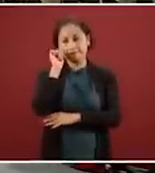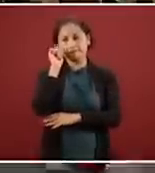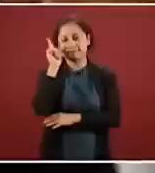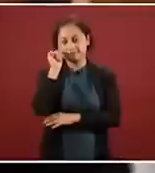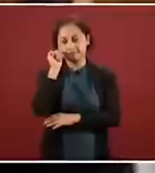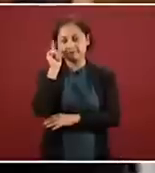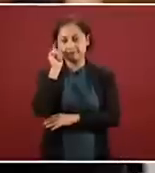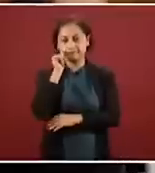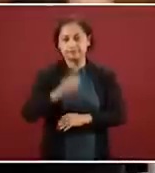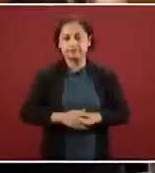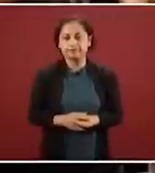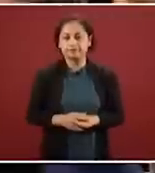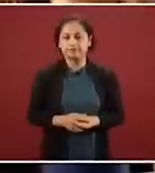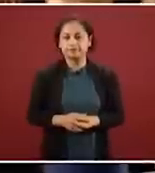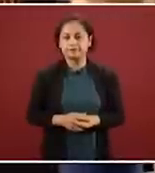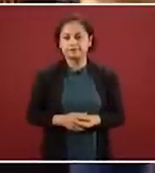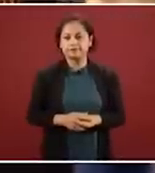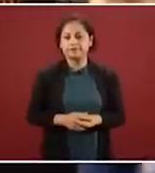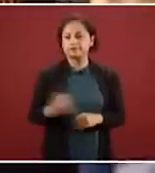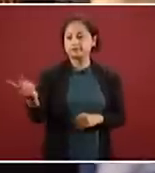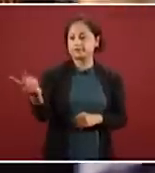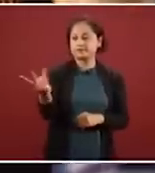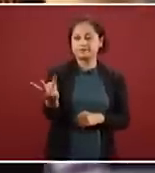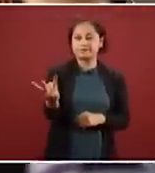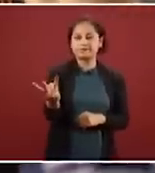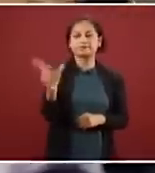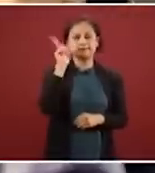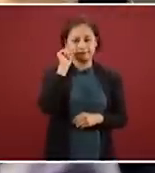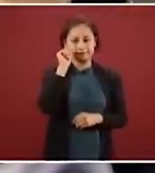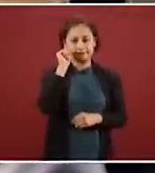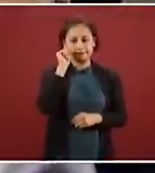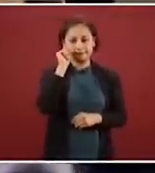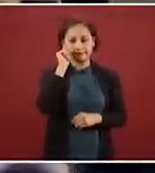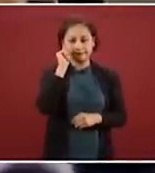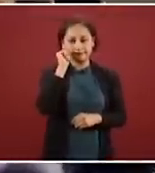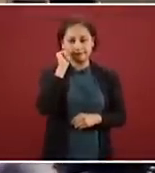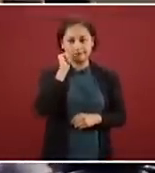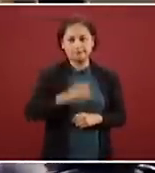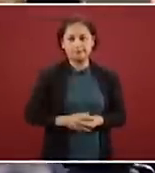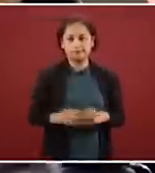Mañana. Ustedes dos, tres. Mañana.